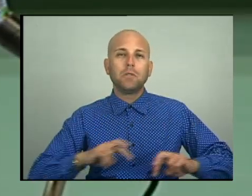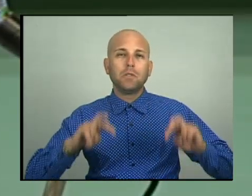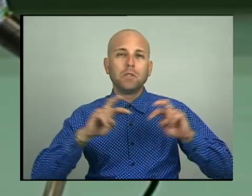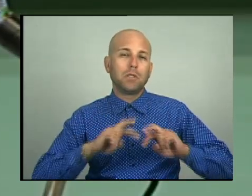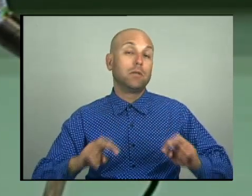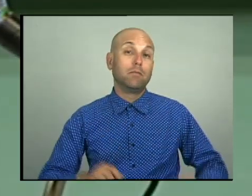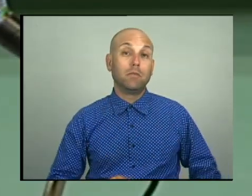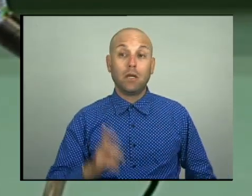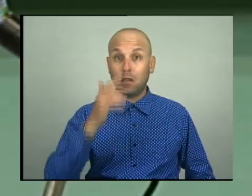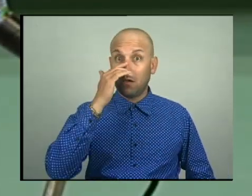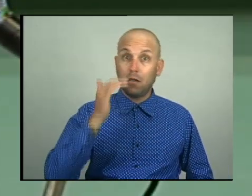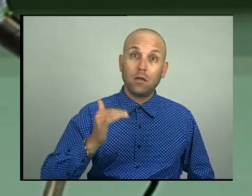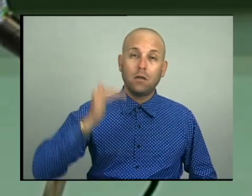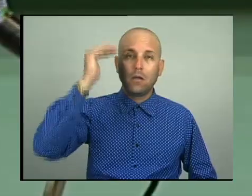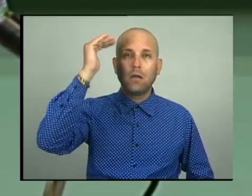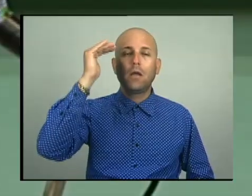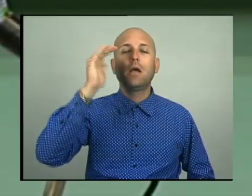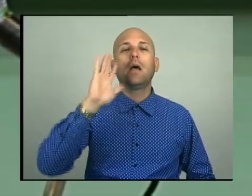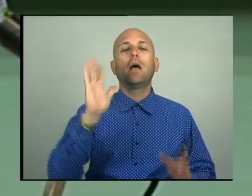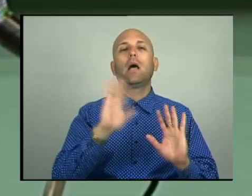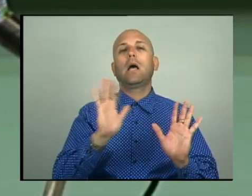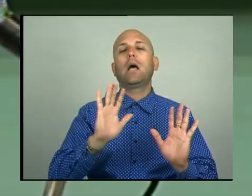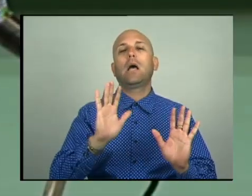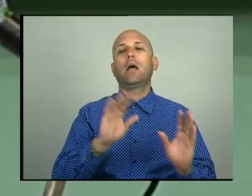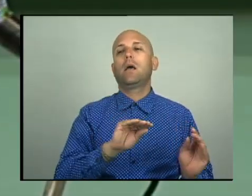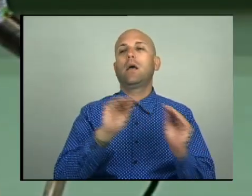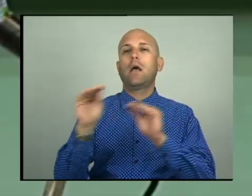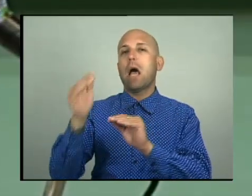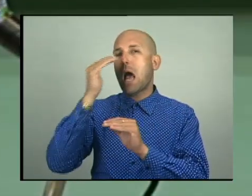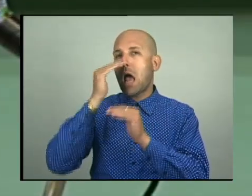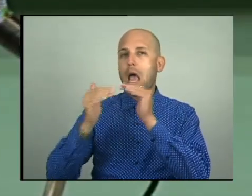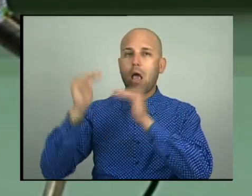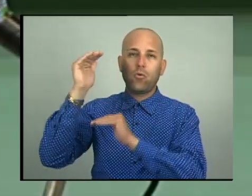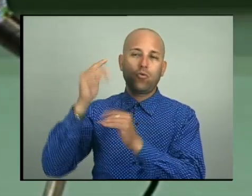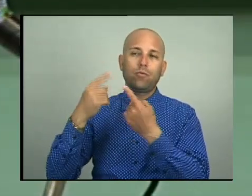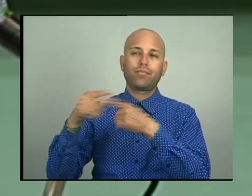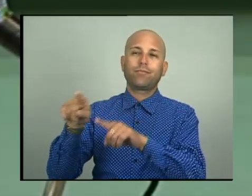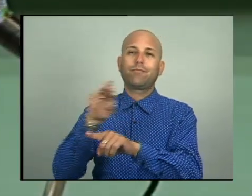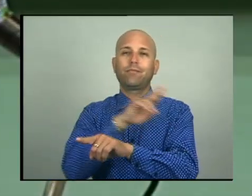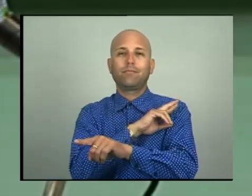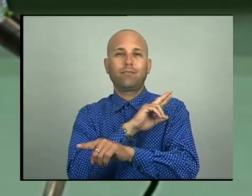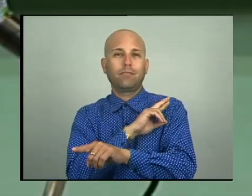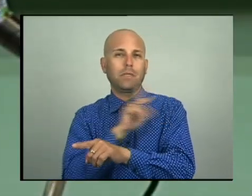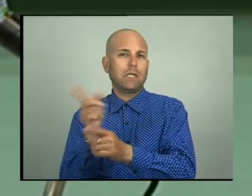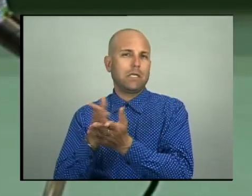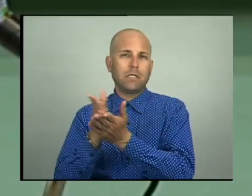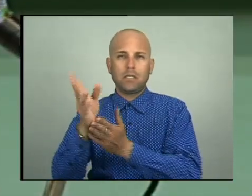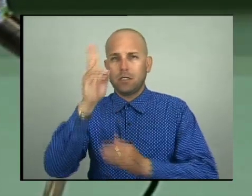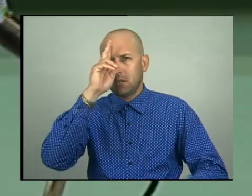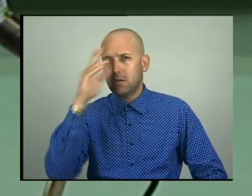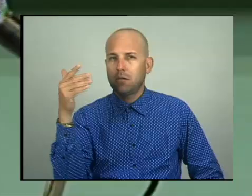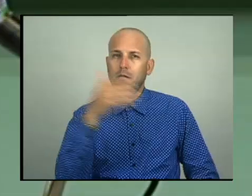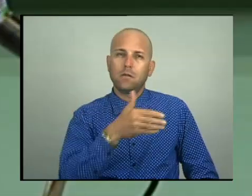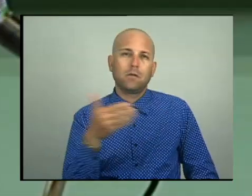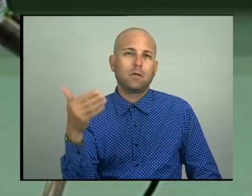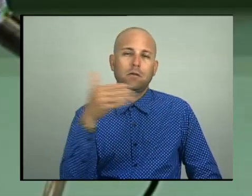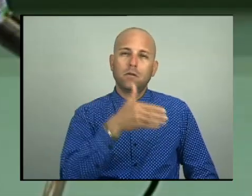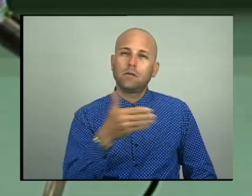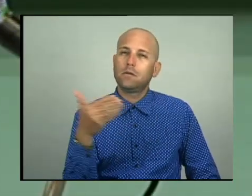pasan de adulto, un poco que nosotros lo entregamos a la parte de adulto, pero bueno, habitualmente ellos siguen yendo allá, pues bueno, habitualmente